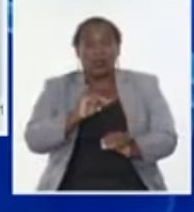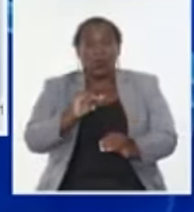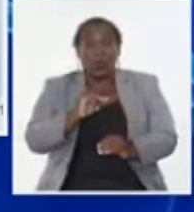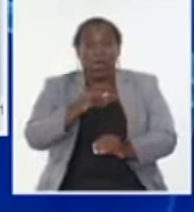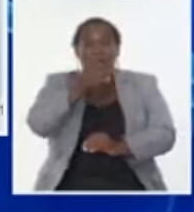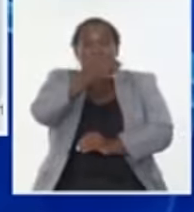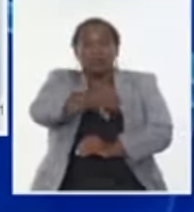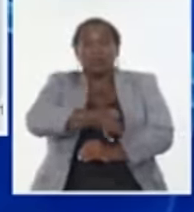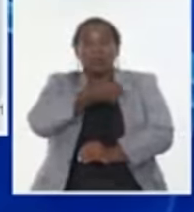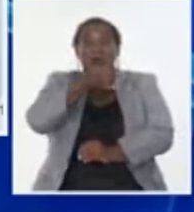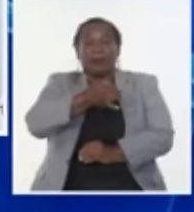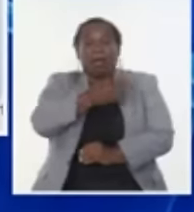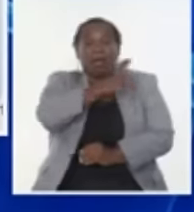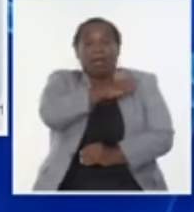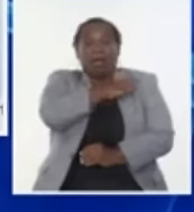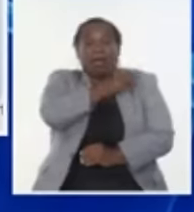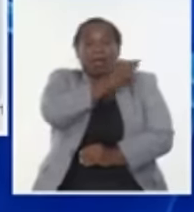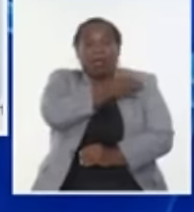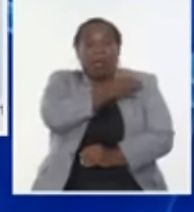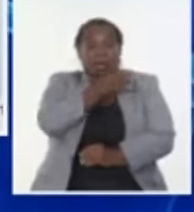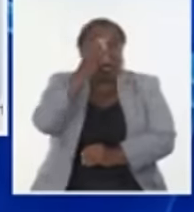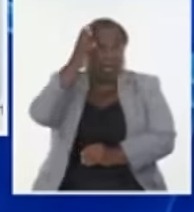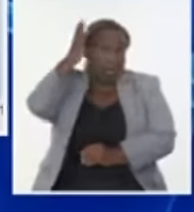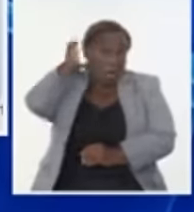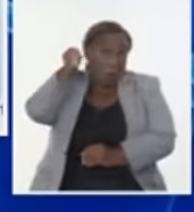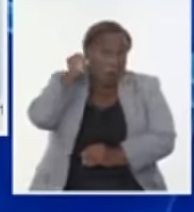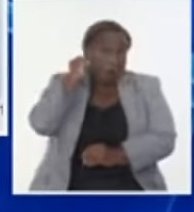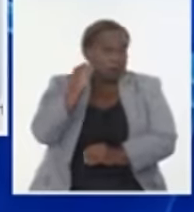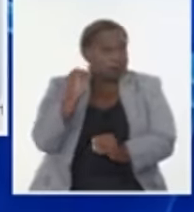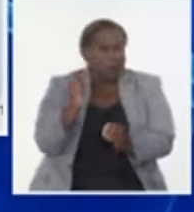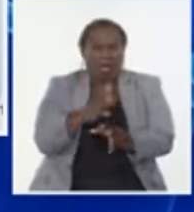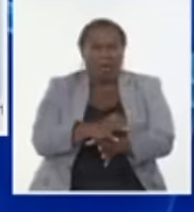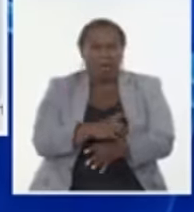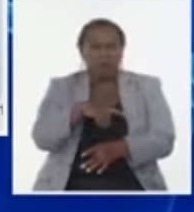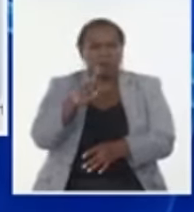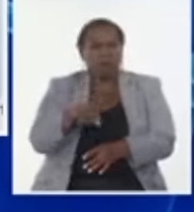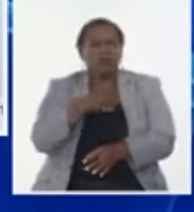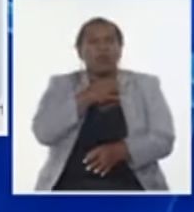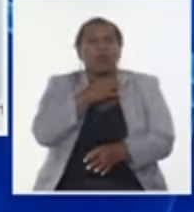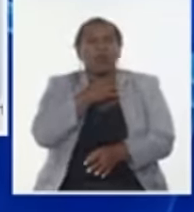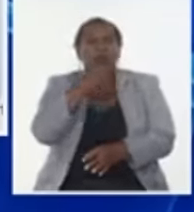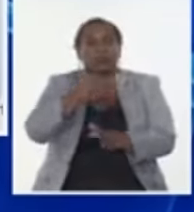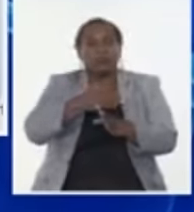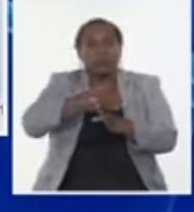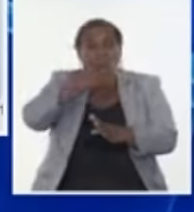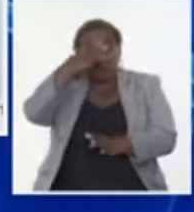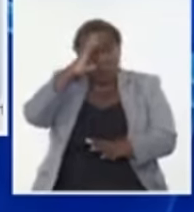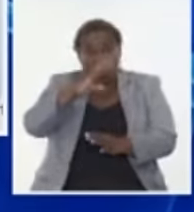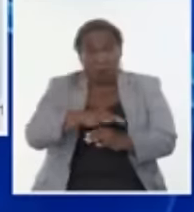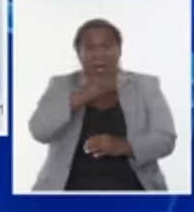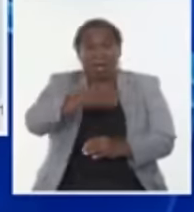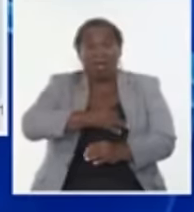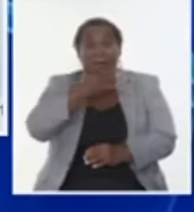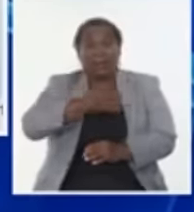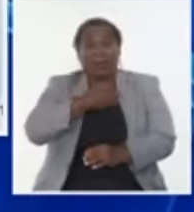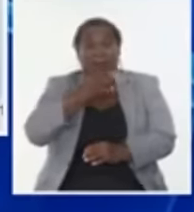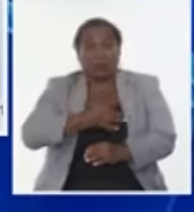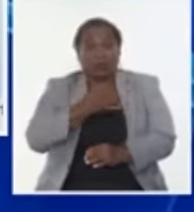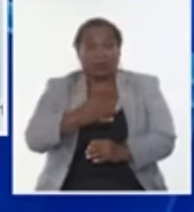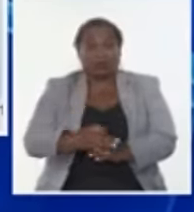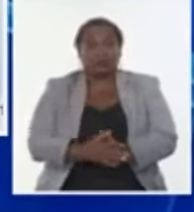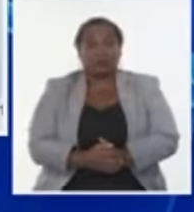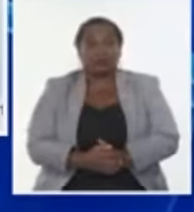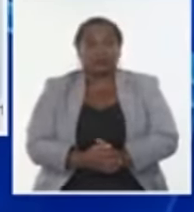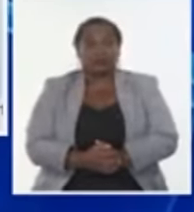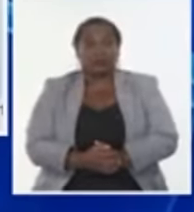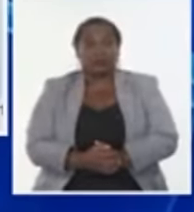ejército. Fue bien claro cuando el 1 de enero en Santiago de Cuba sobre este tema expresó, y